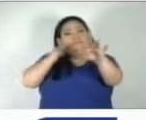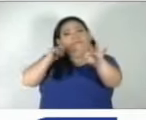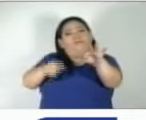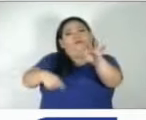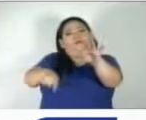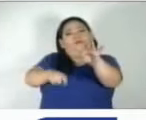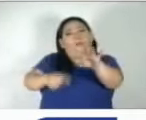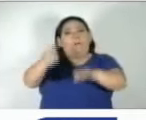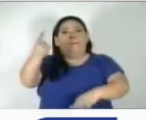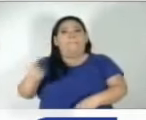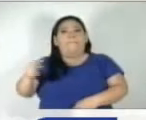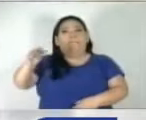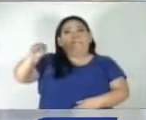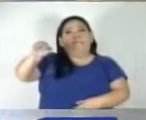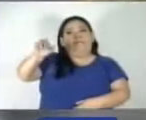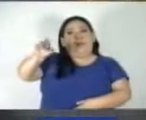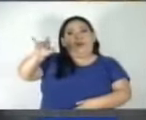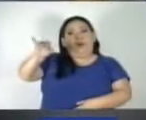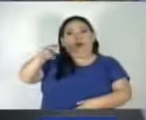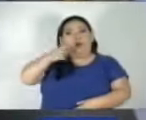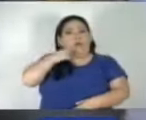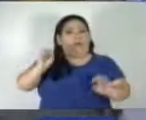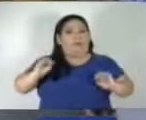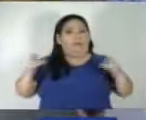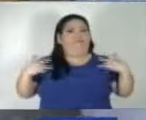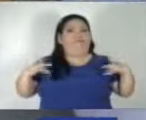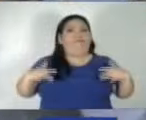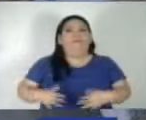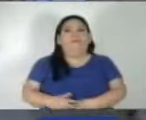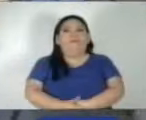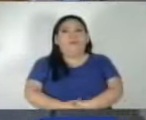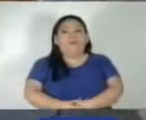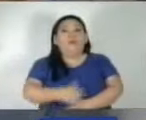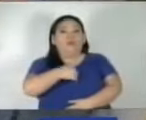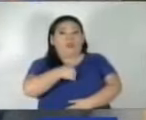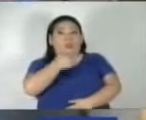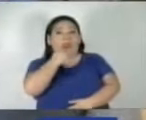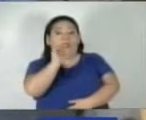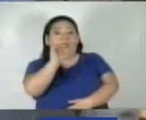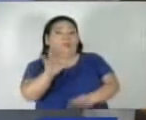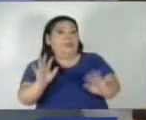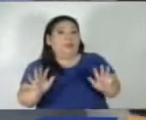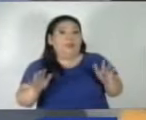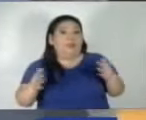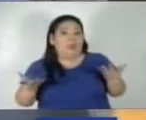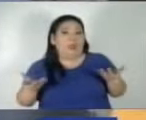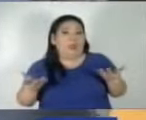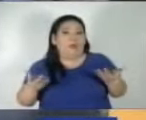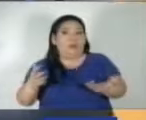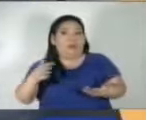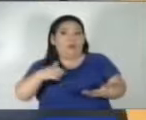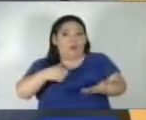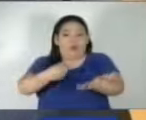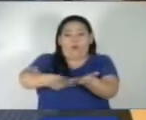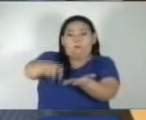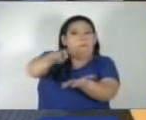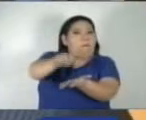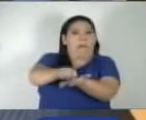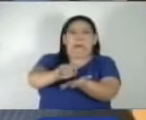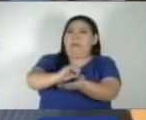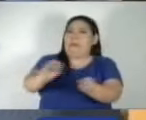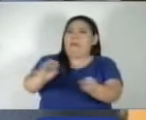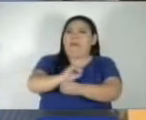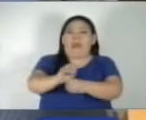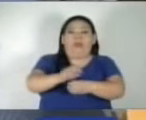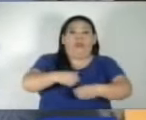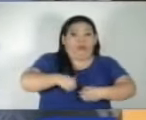en al menos un documento, Marlon Cornejo se desligó de la situación. Y debo decir que en ningún